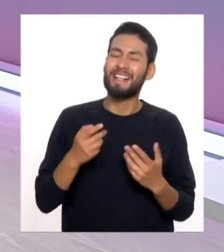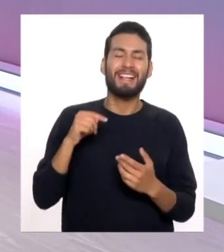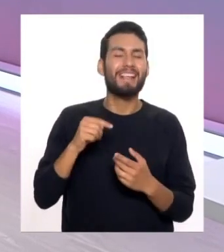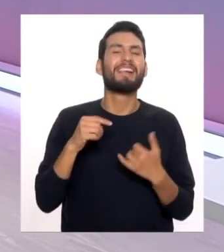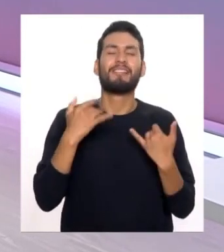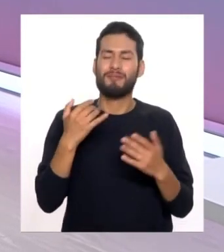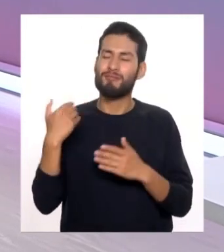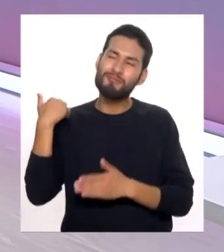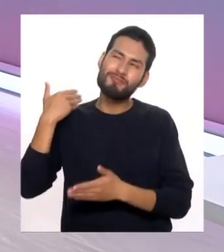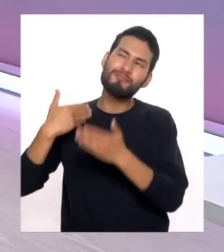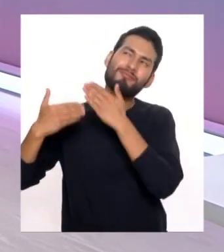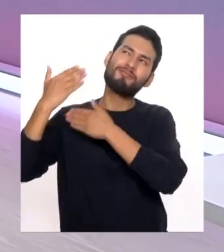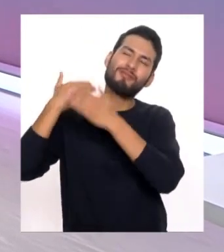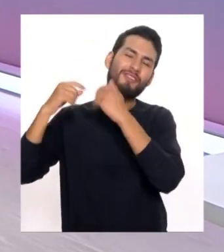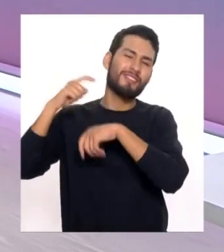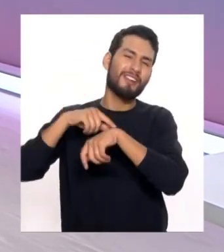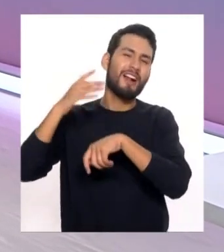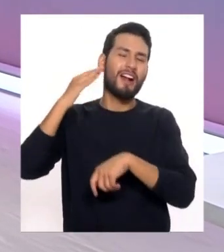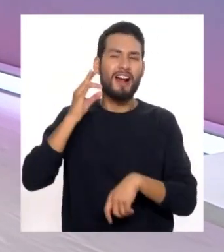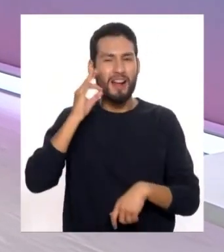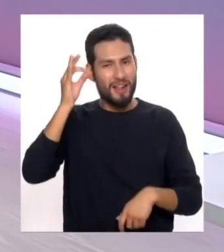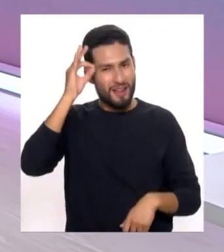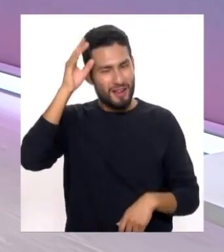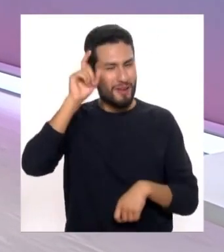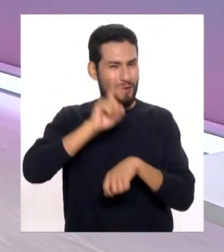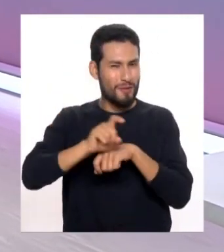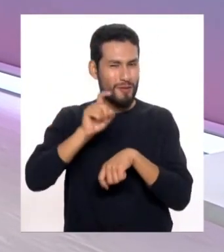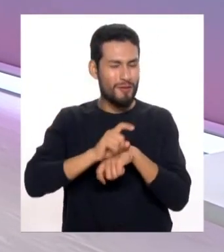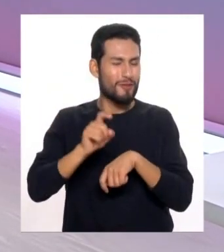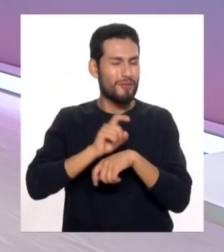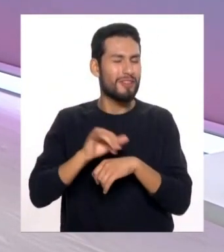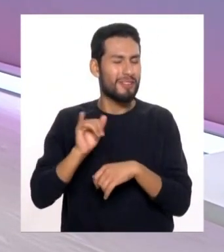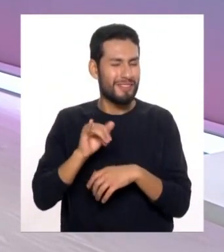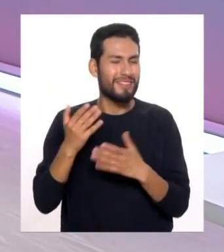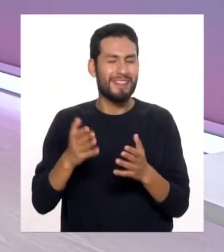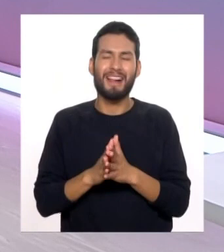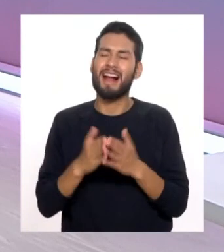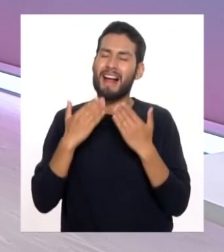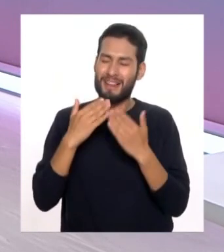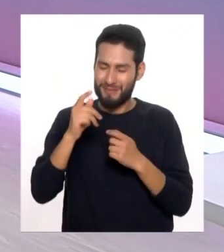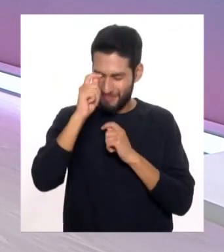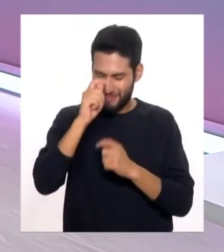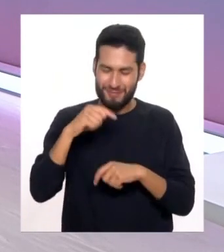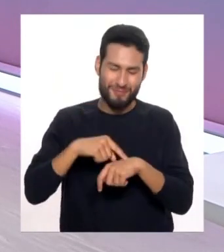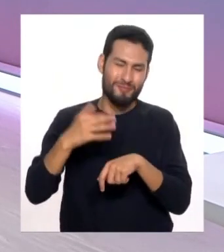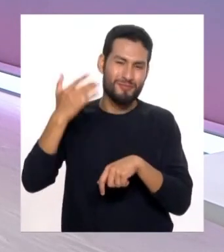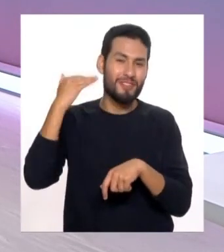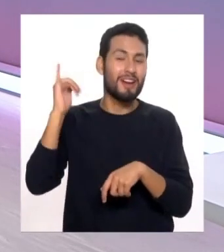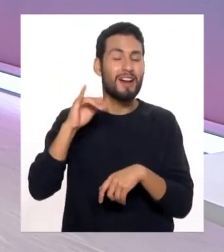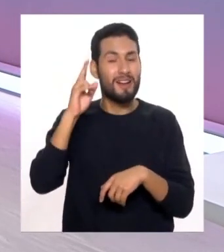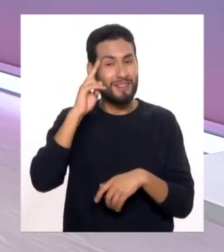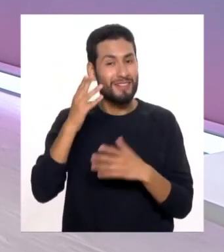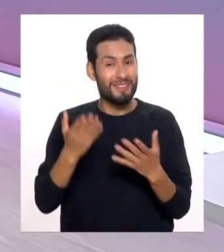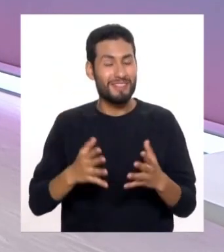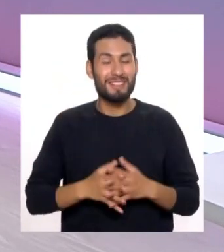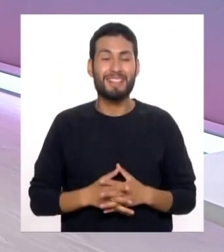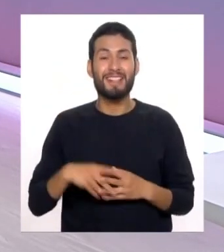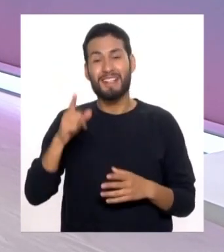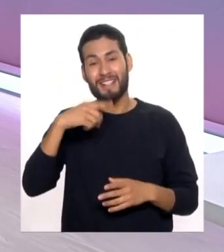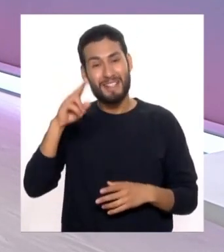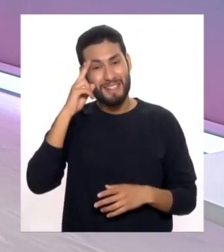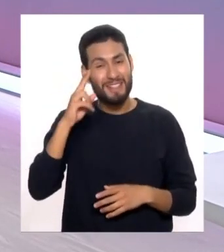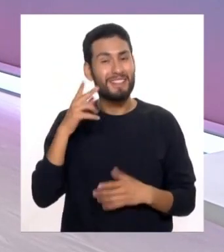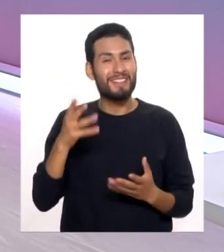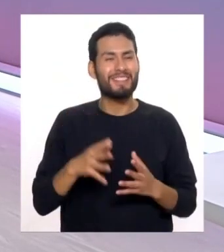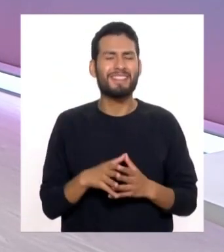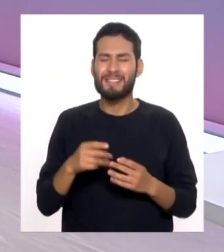el legado de nuestros amautas en el Tahuantinsuyo y realmente un homenaje a todos ellos y a su vez a nuestros maestros. Aquellos que sería